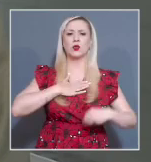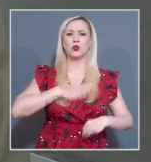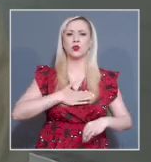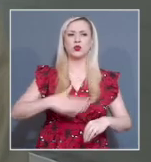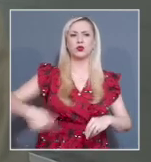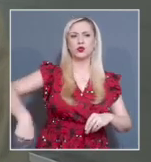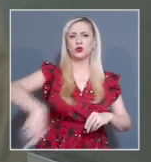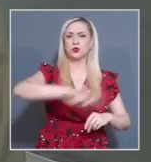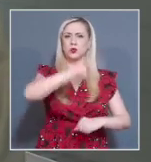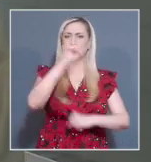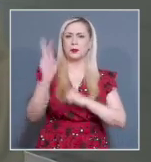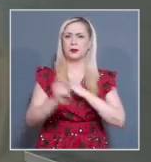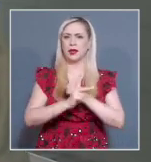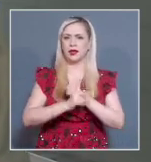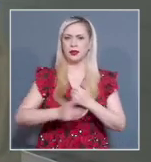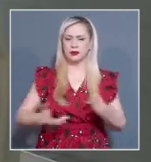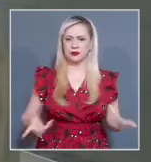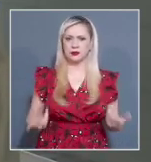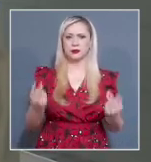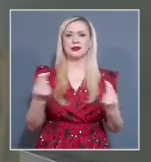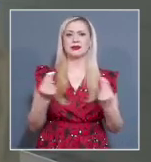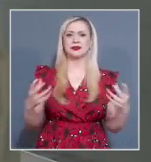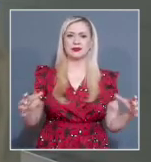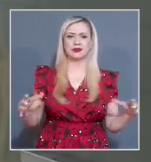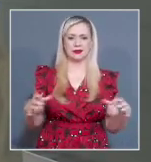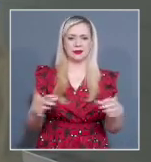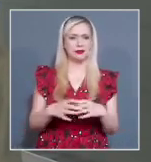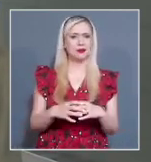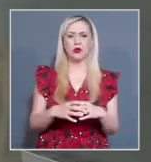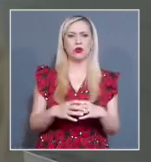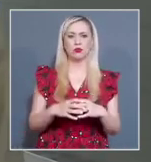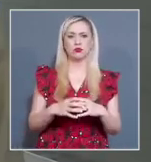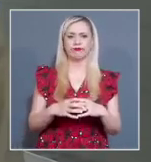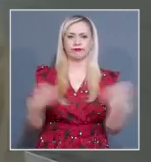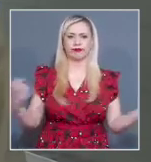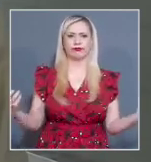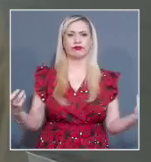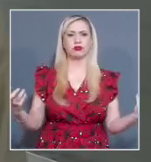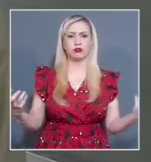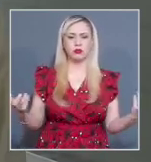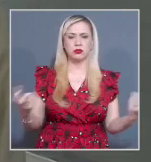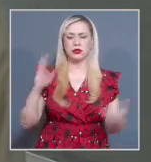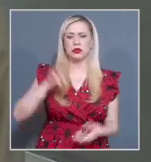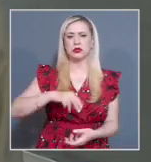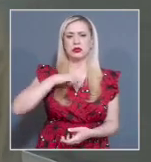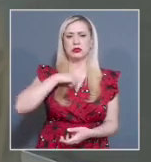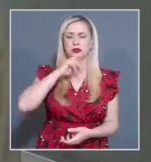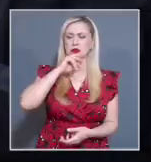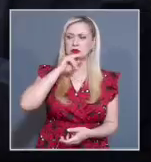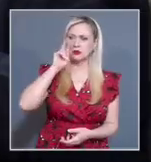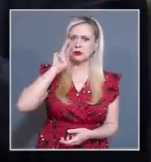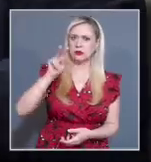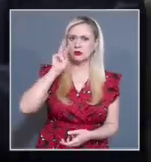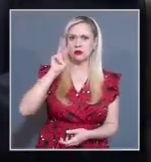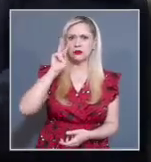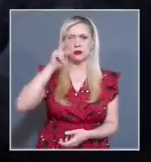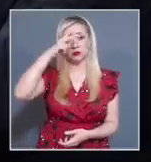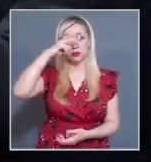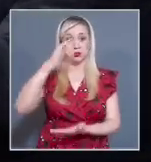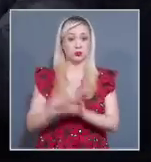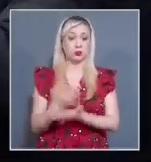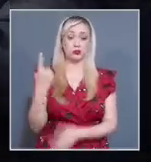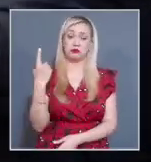y no que se divide y no se polariza, miramos con preocupación esos fenómenos que no son exclusivos de México. En el